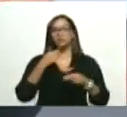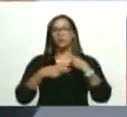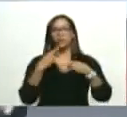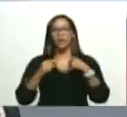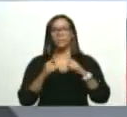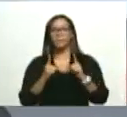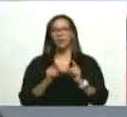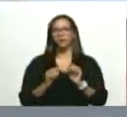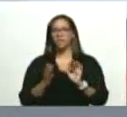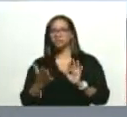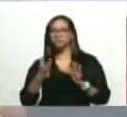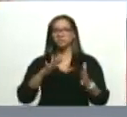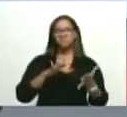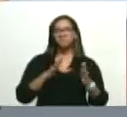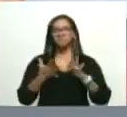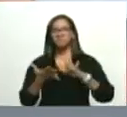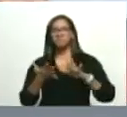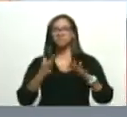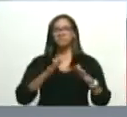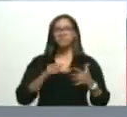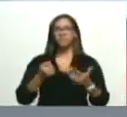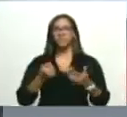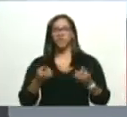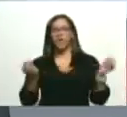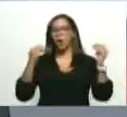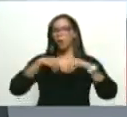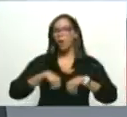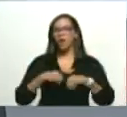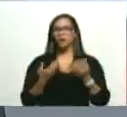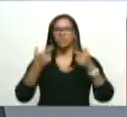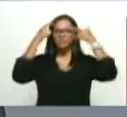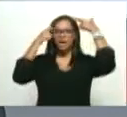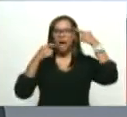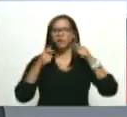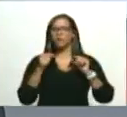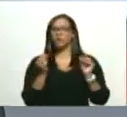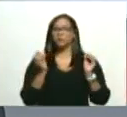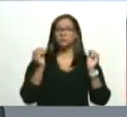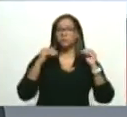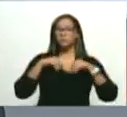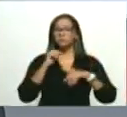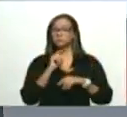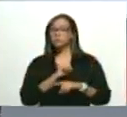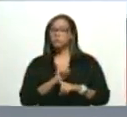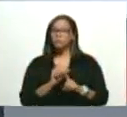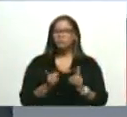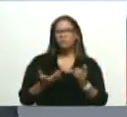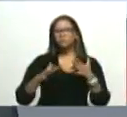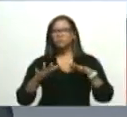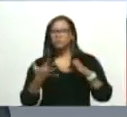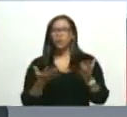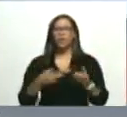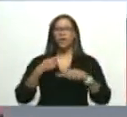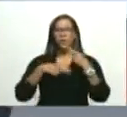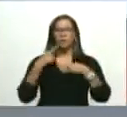quieren acercar mucho al legado de Chávez, no quieren hablar mucho de Hugo Chávez, no quieren estar mal con Estados Unidos, pareciera que